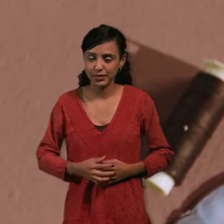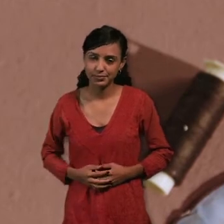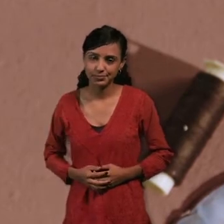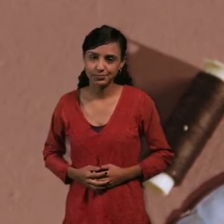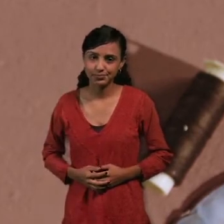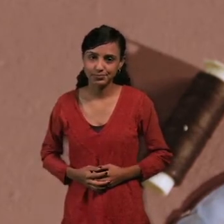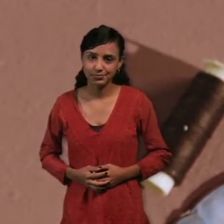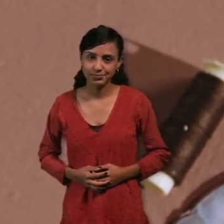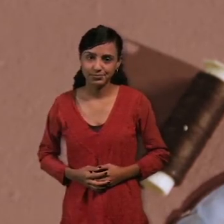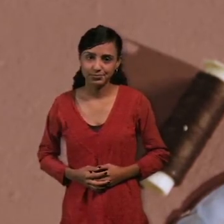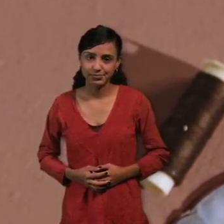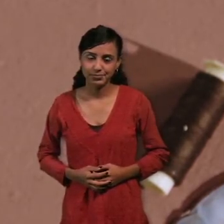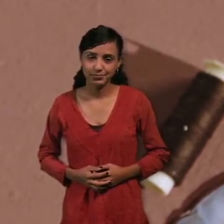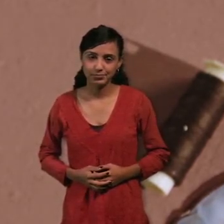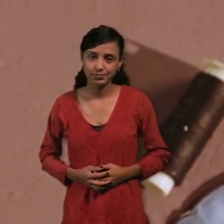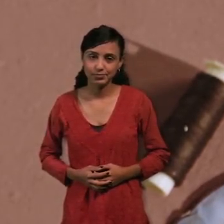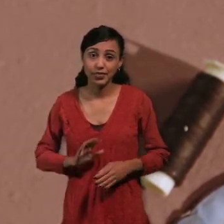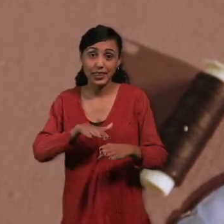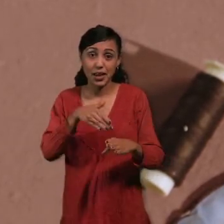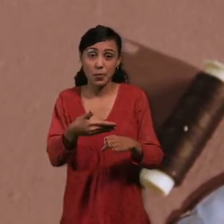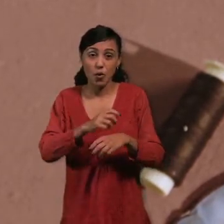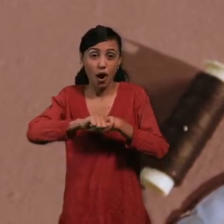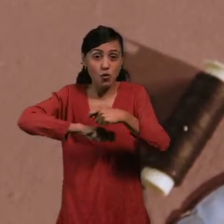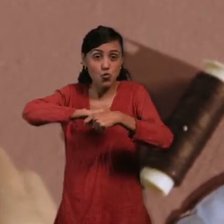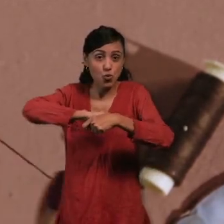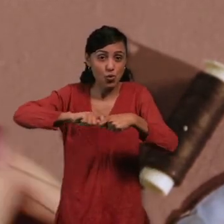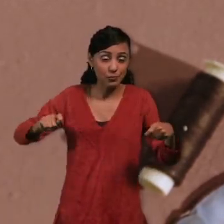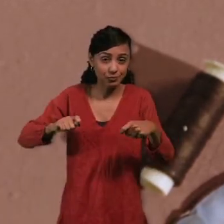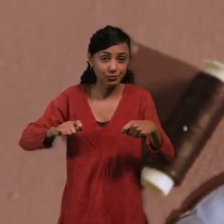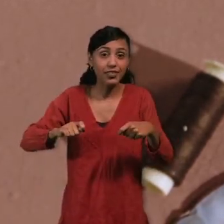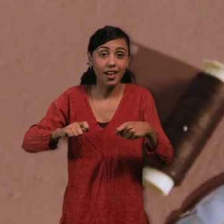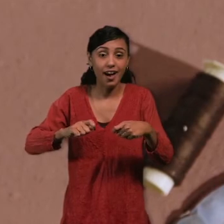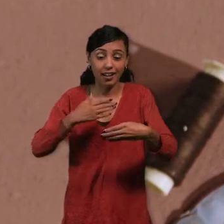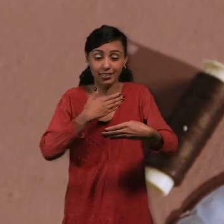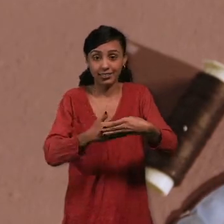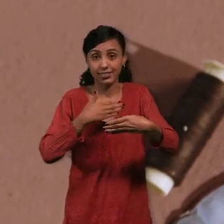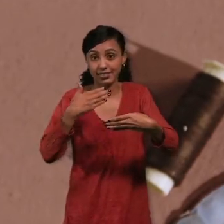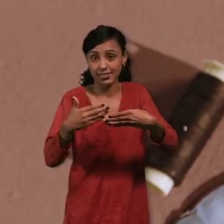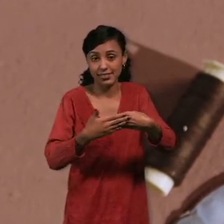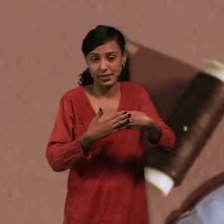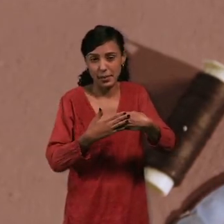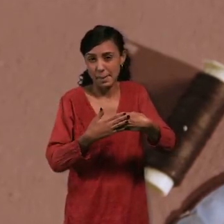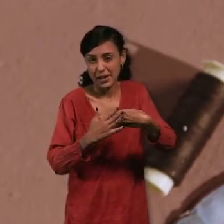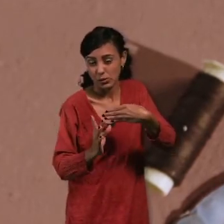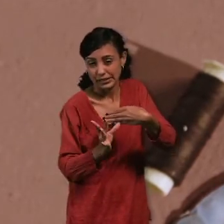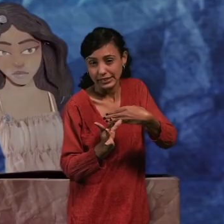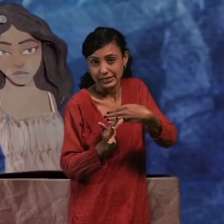tratar de hacer otro nudo del otro lado de la unión, lo más pegado que